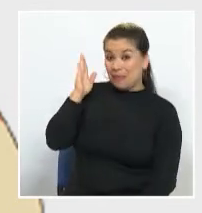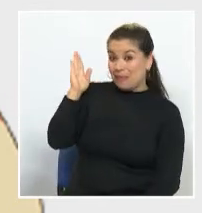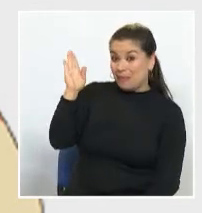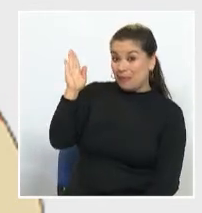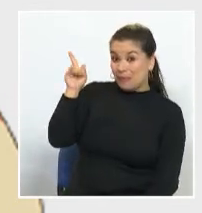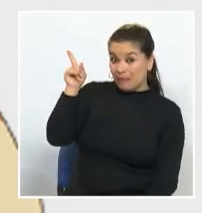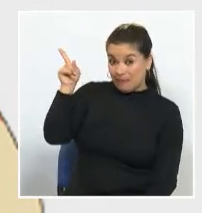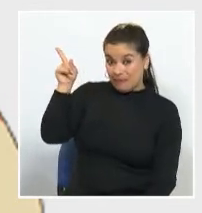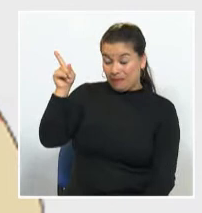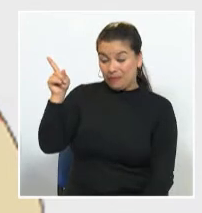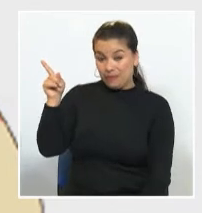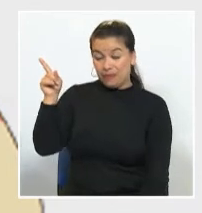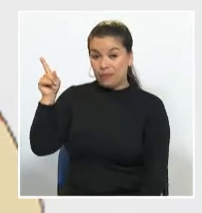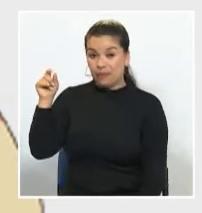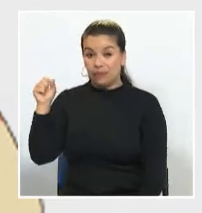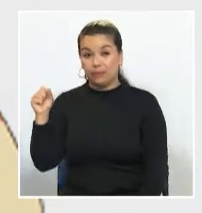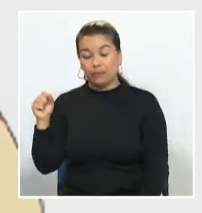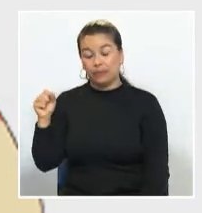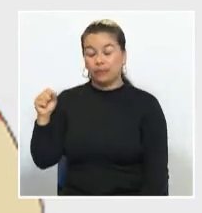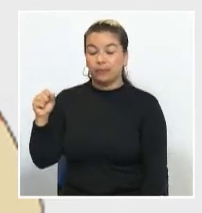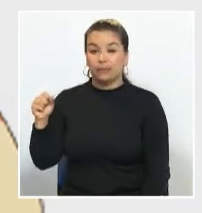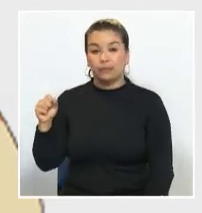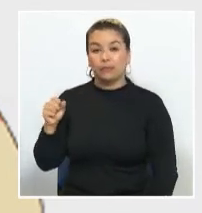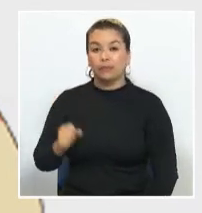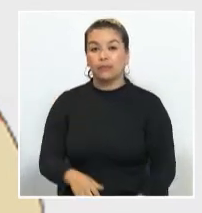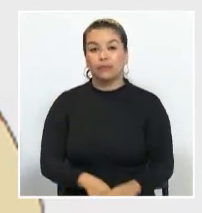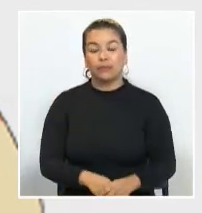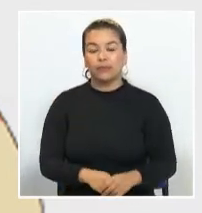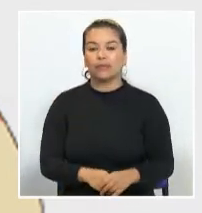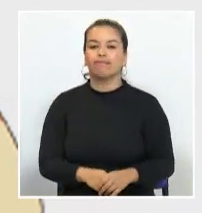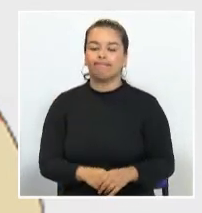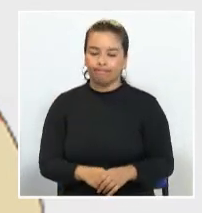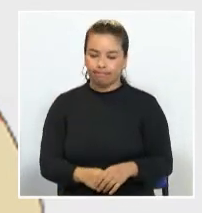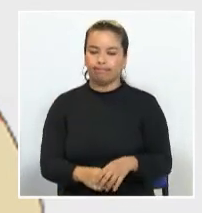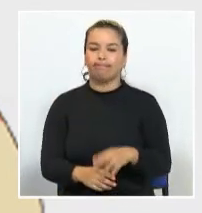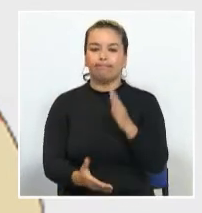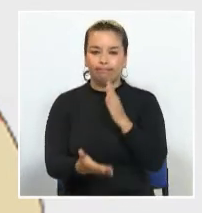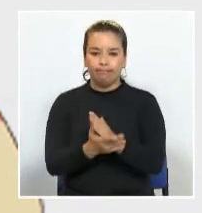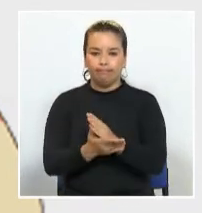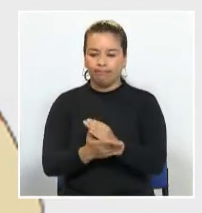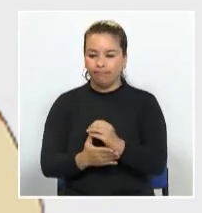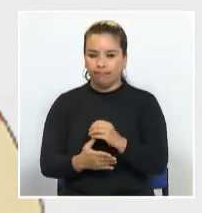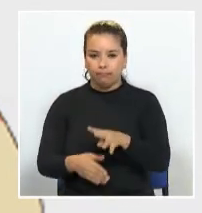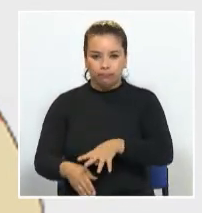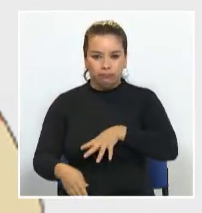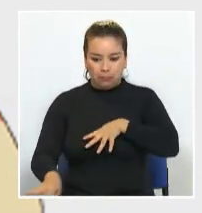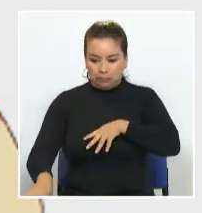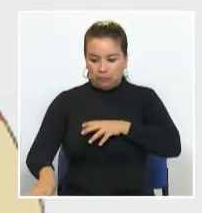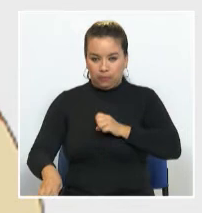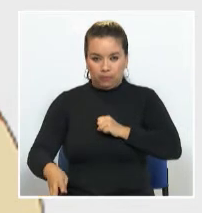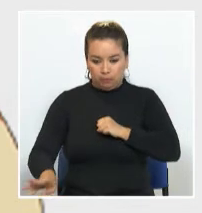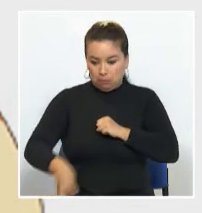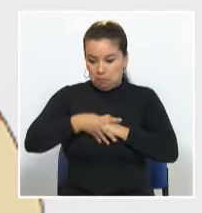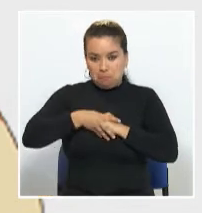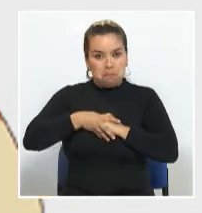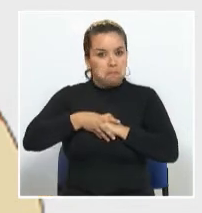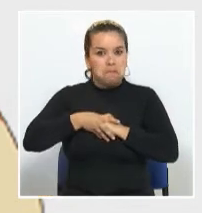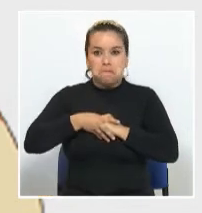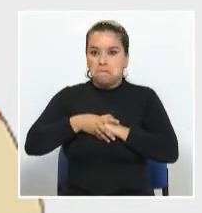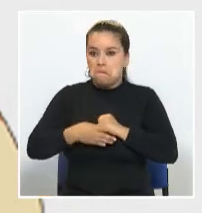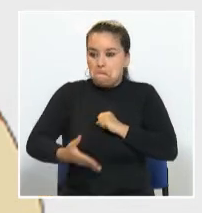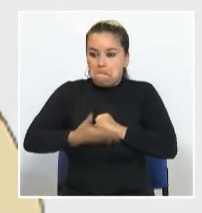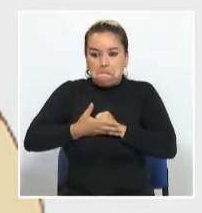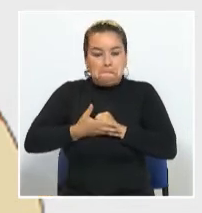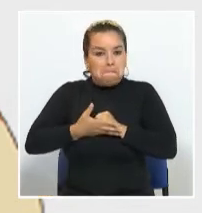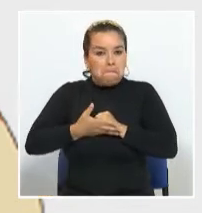la pantalla, es la que produce la obstrucción del flujo a cada una de las paredes del corazón,